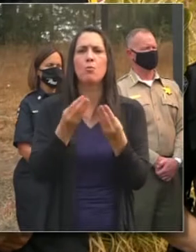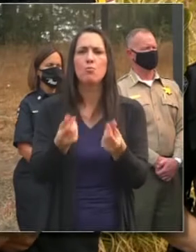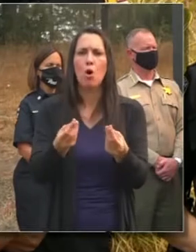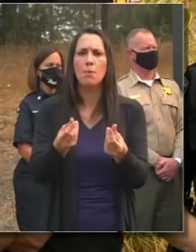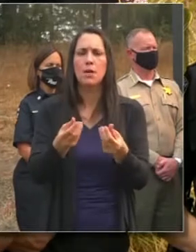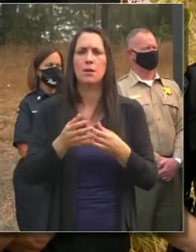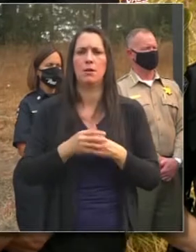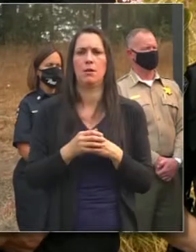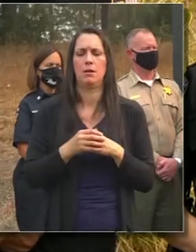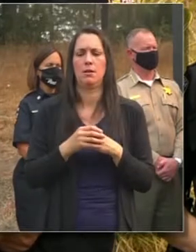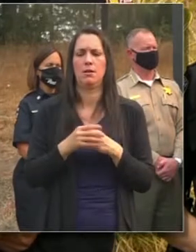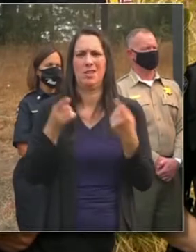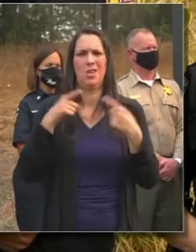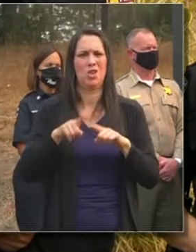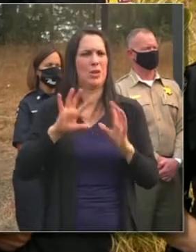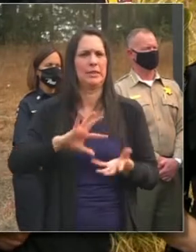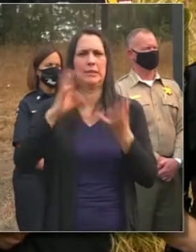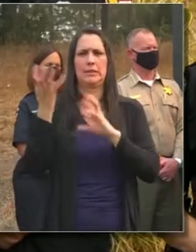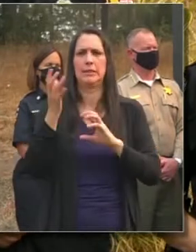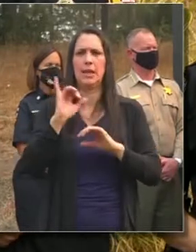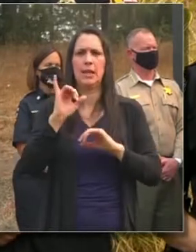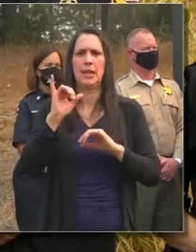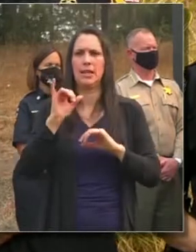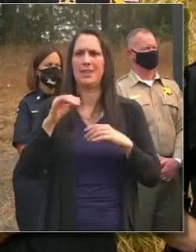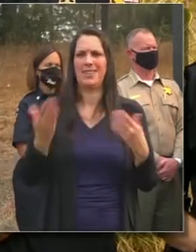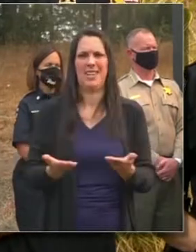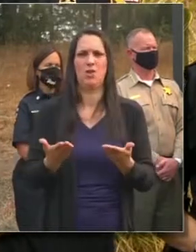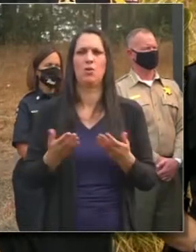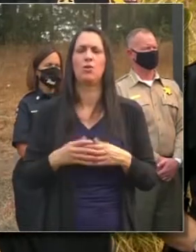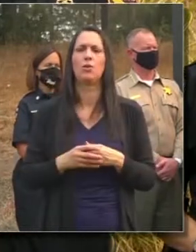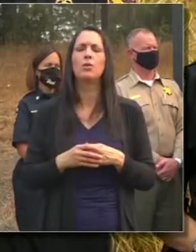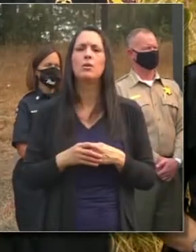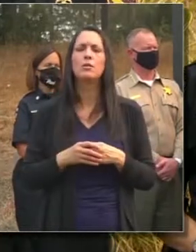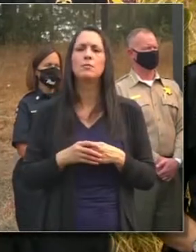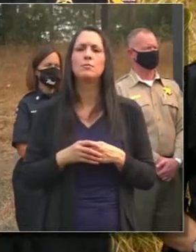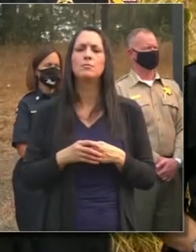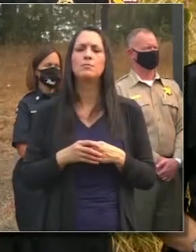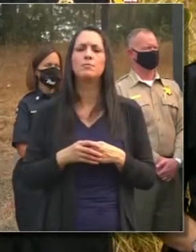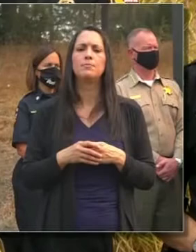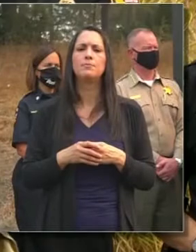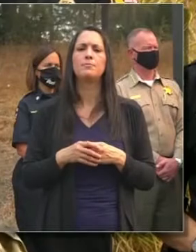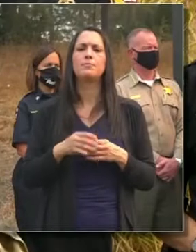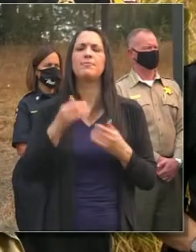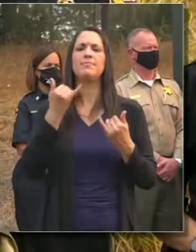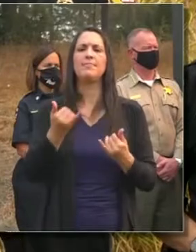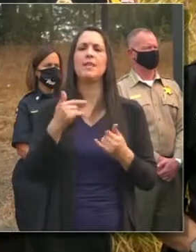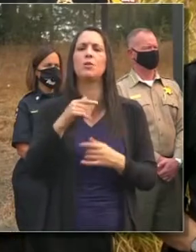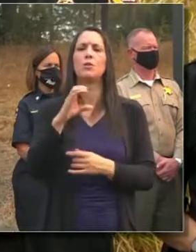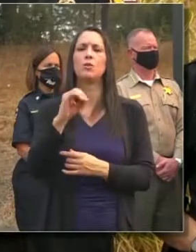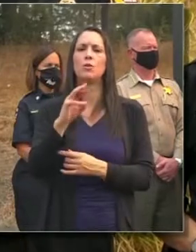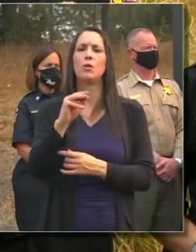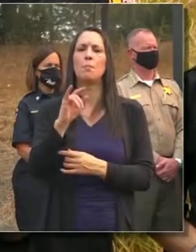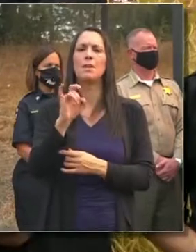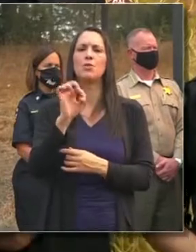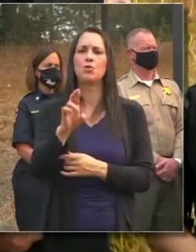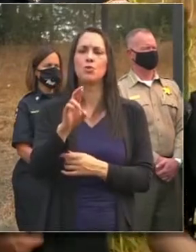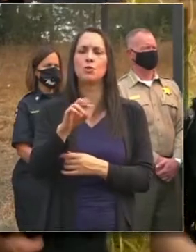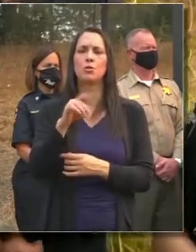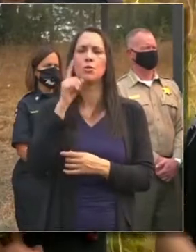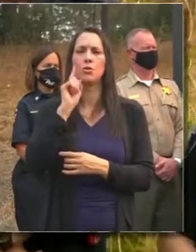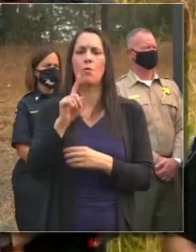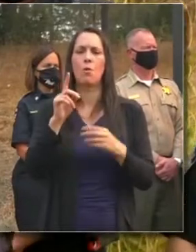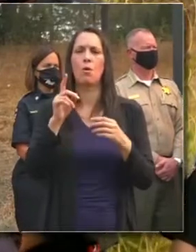propiedades y pro y salvar vidas en momentos de desastres como éste eso seguirá con war and stanley que es el